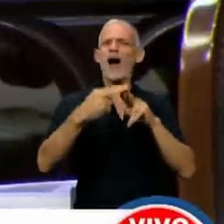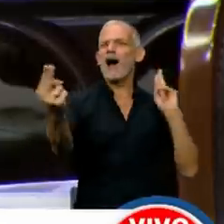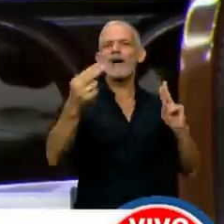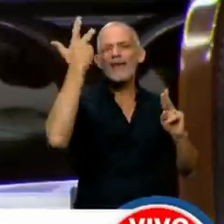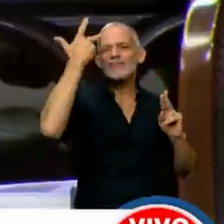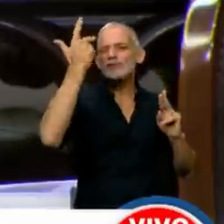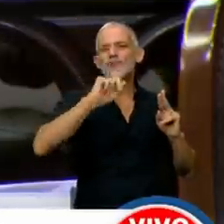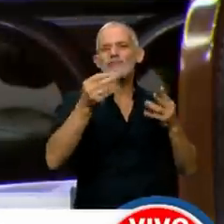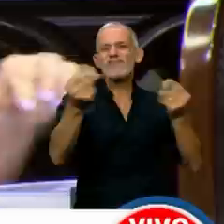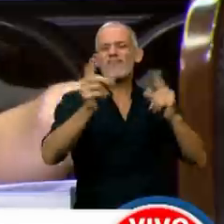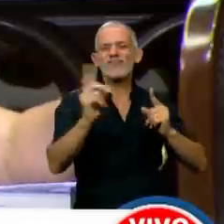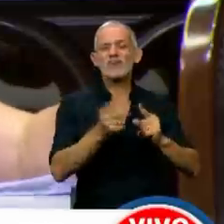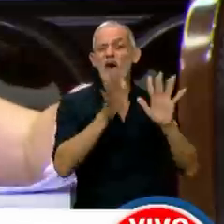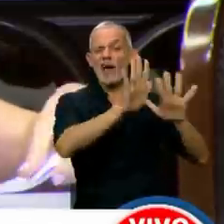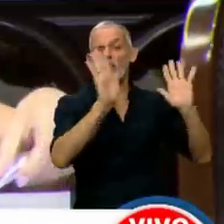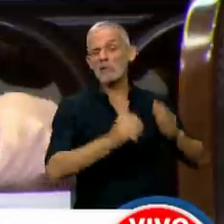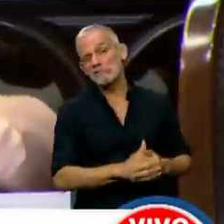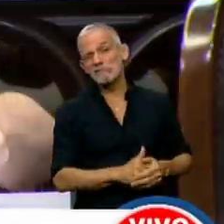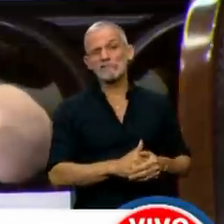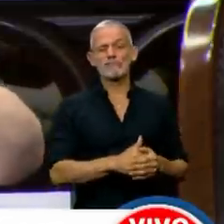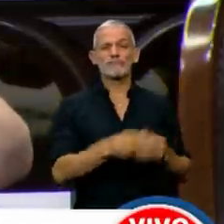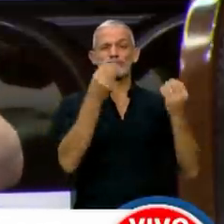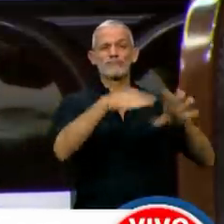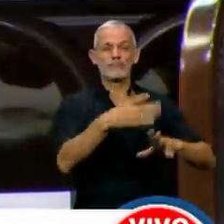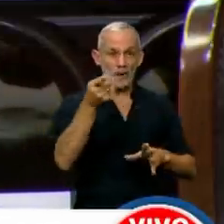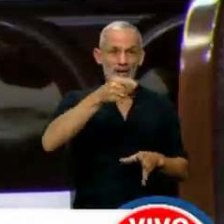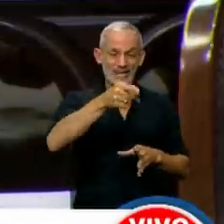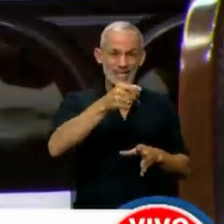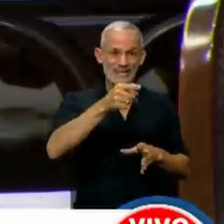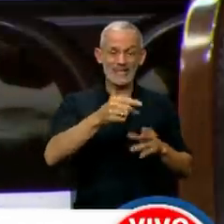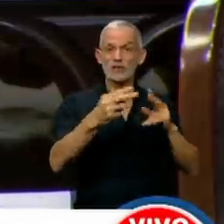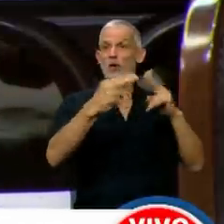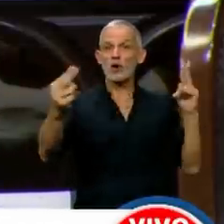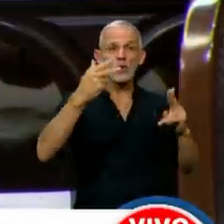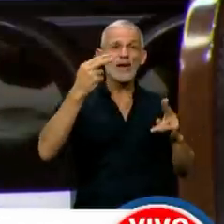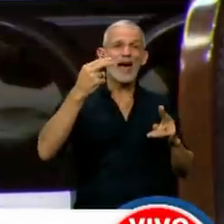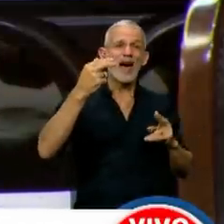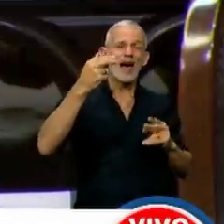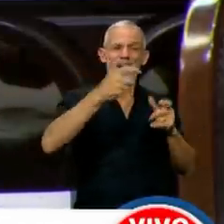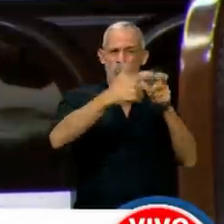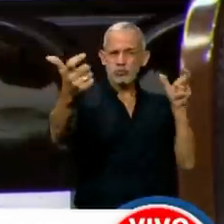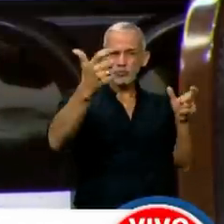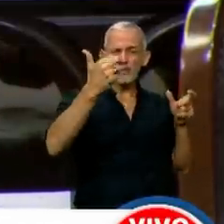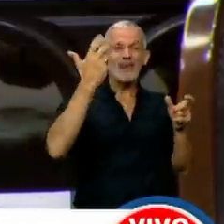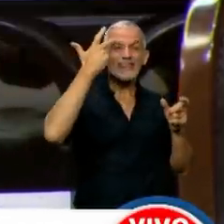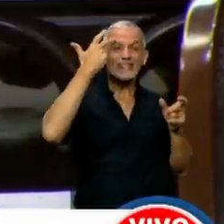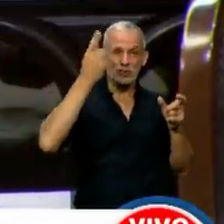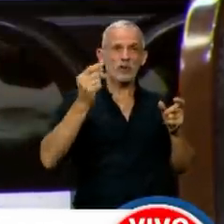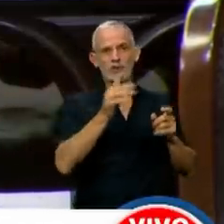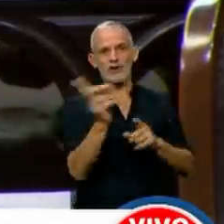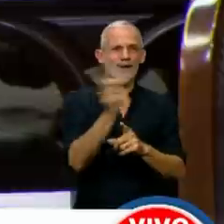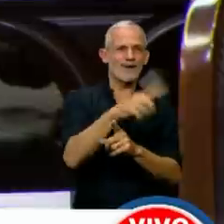18 y la autovía de 18 es una obra emblemática de mi provincia porque formo parte del corredor bioceánico